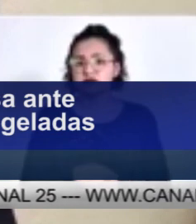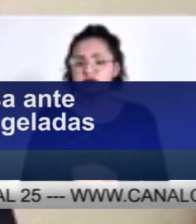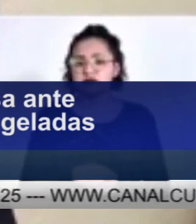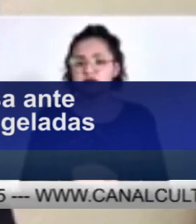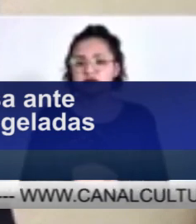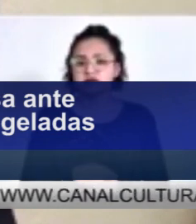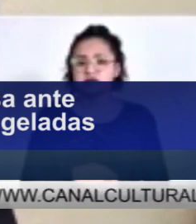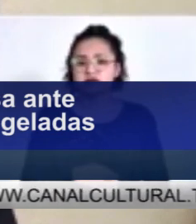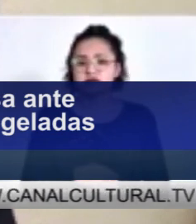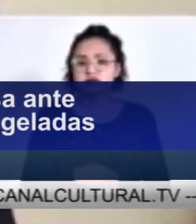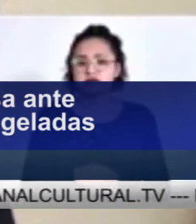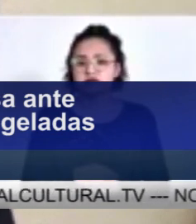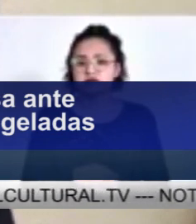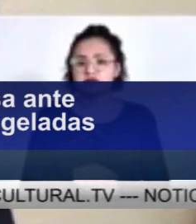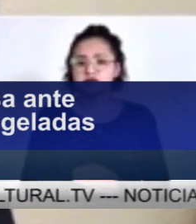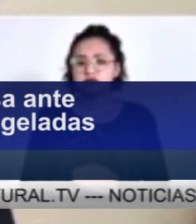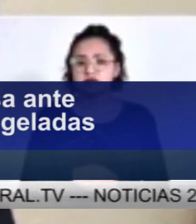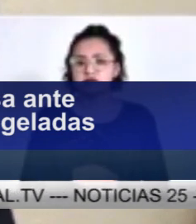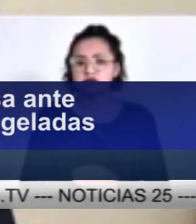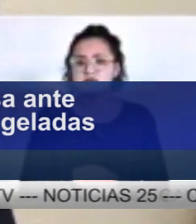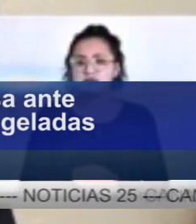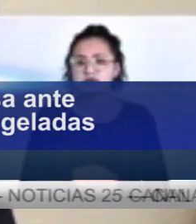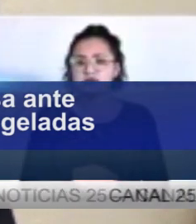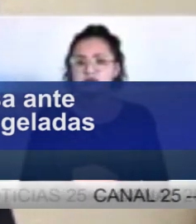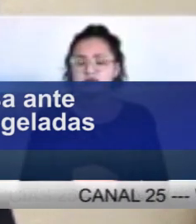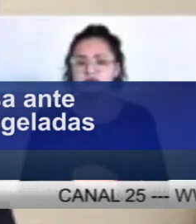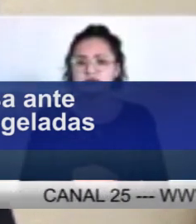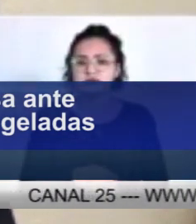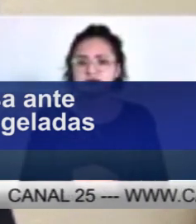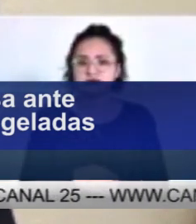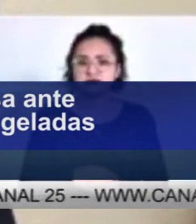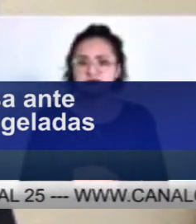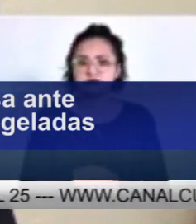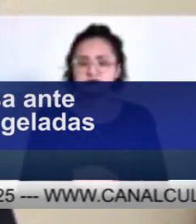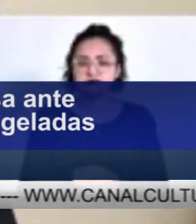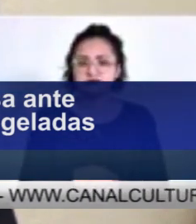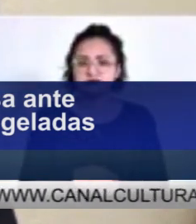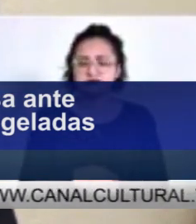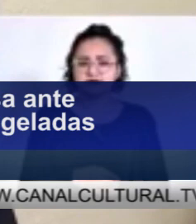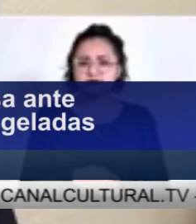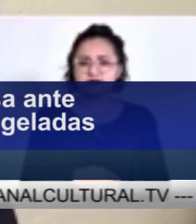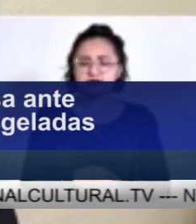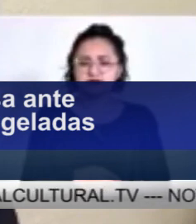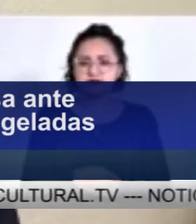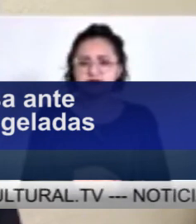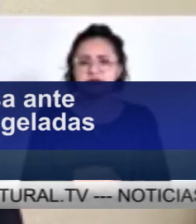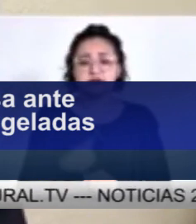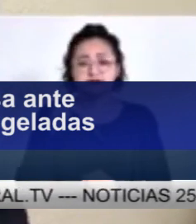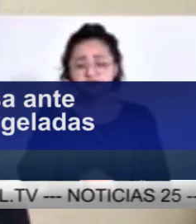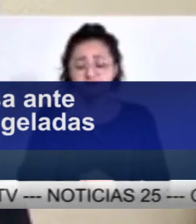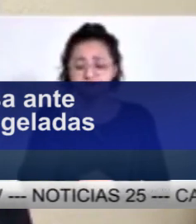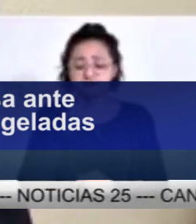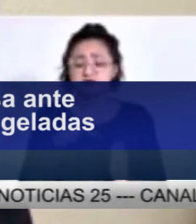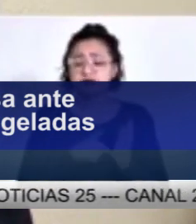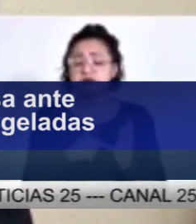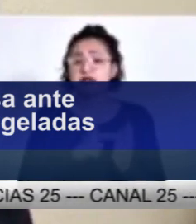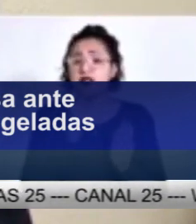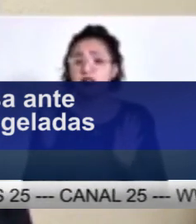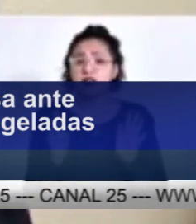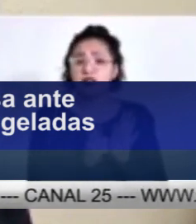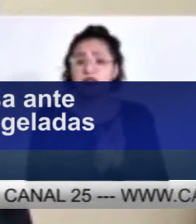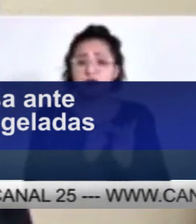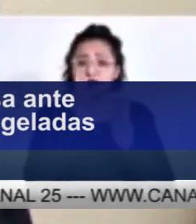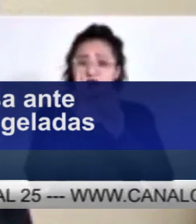dijo en este sentido llamó a los líderes no a la gente pobre que afirmó han estado engañados